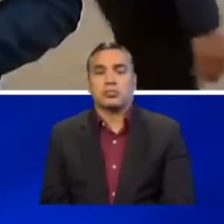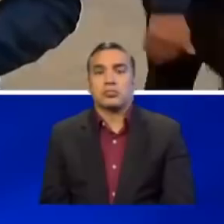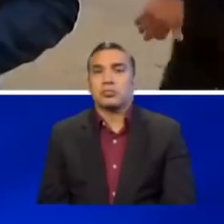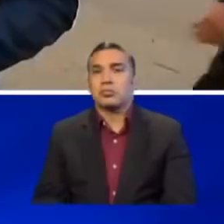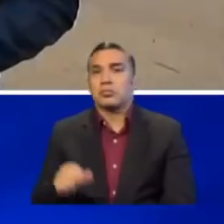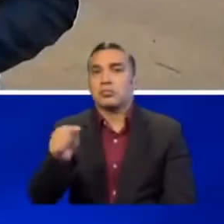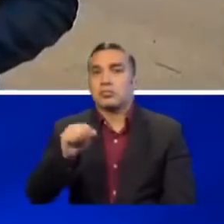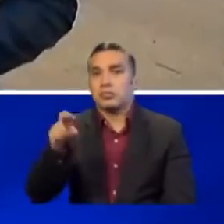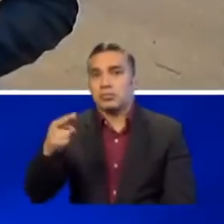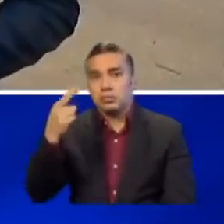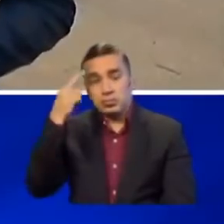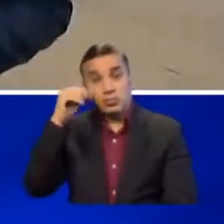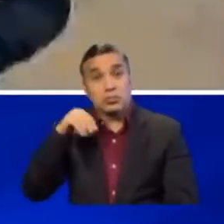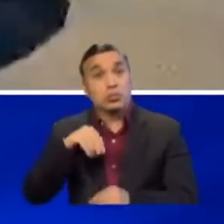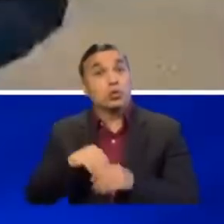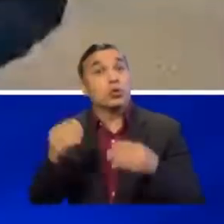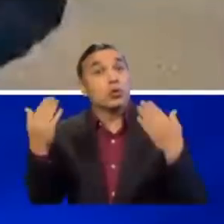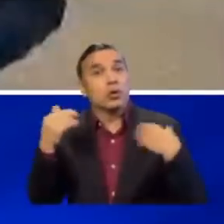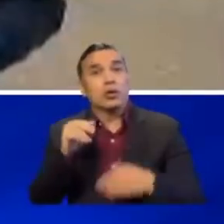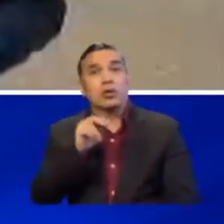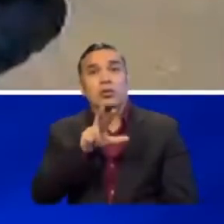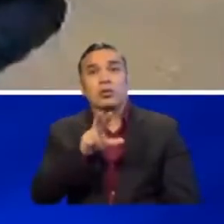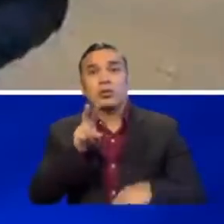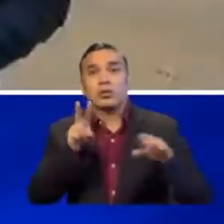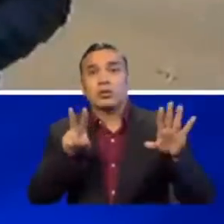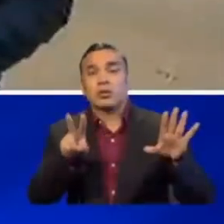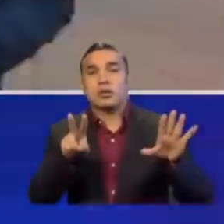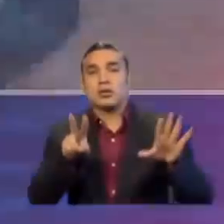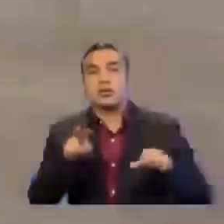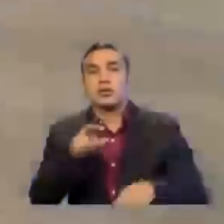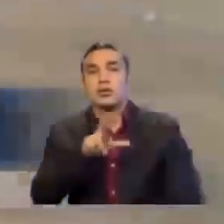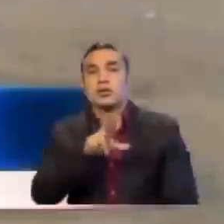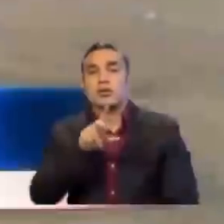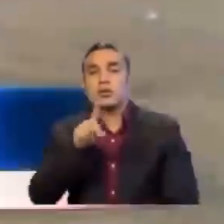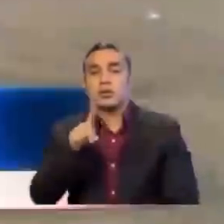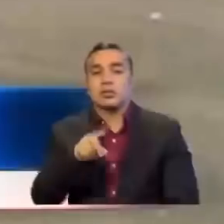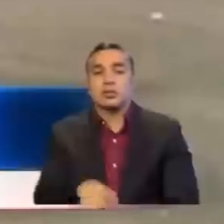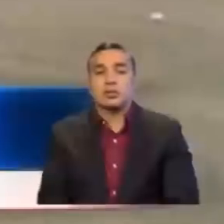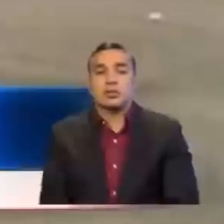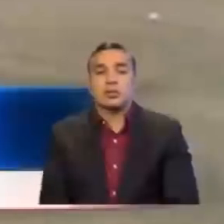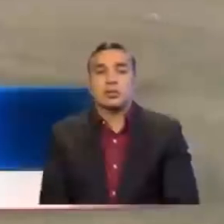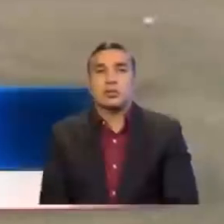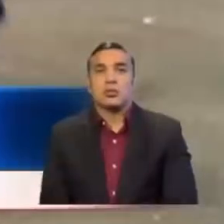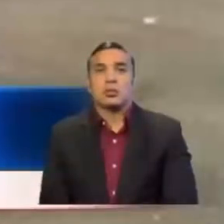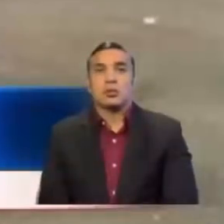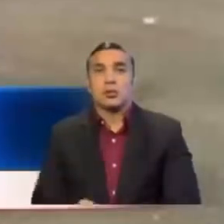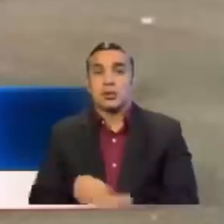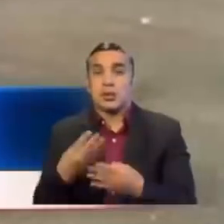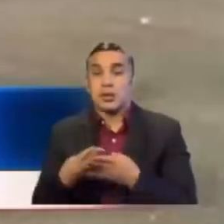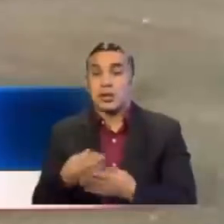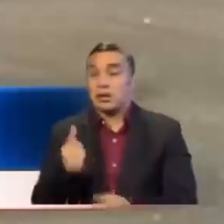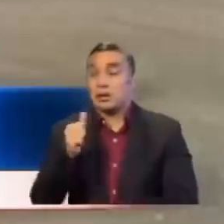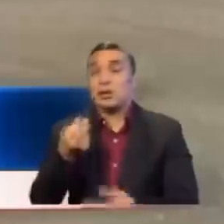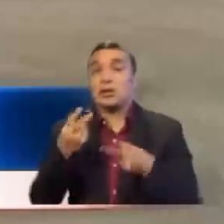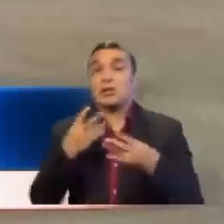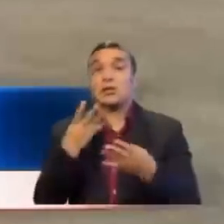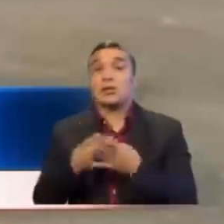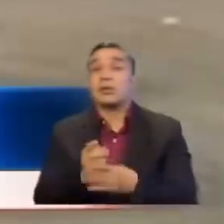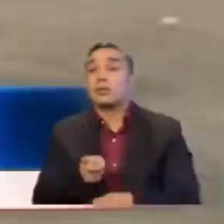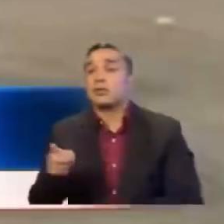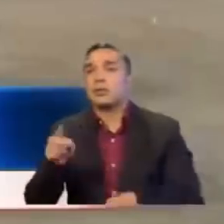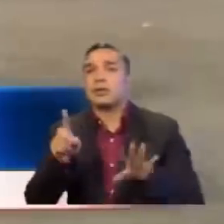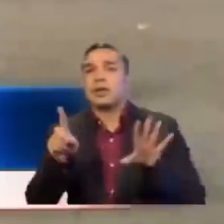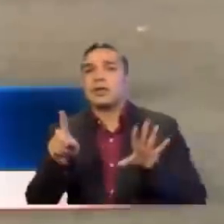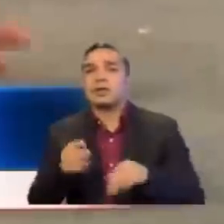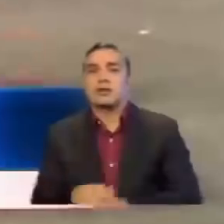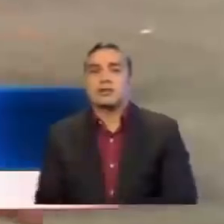Así es, Andrés, aquí en Guayaquil, 37, 31 en esta cárcel y en la penitenciaría al menos